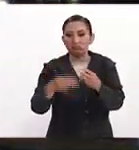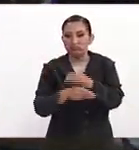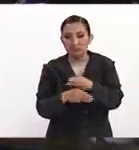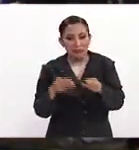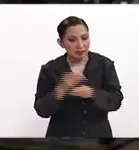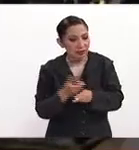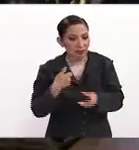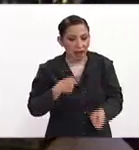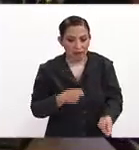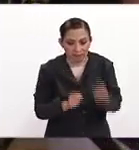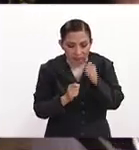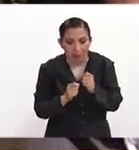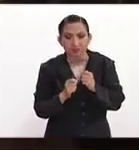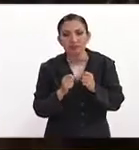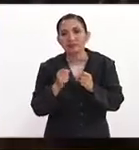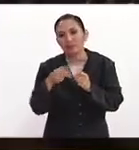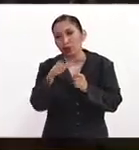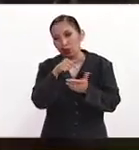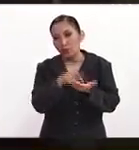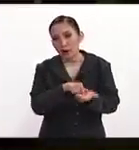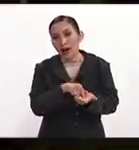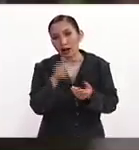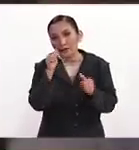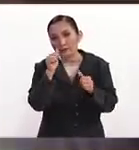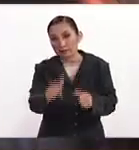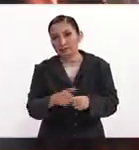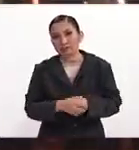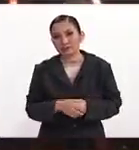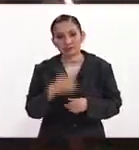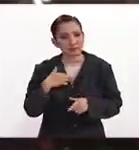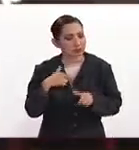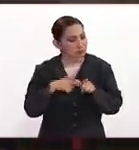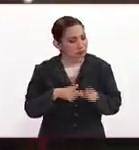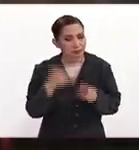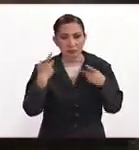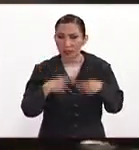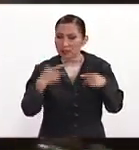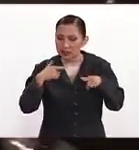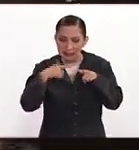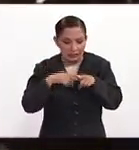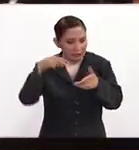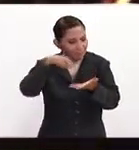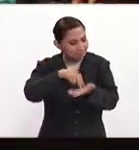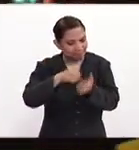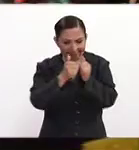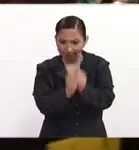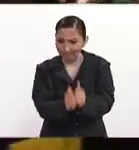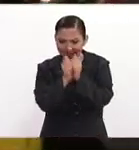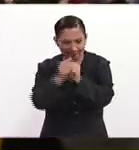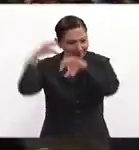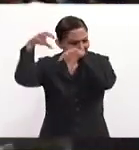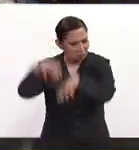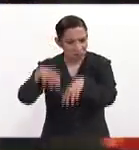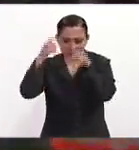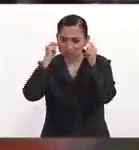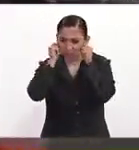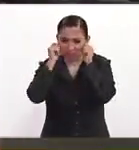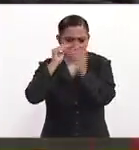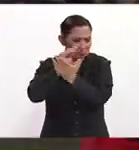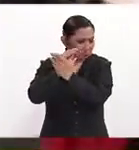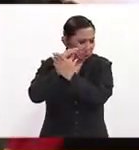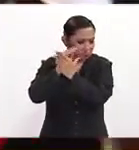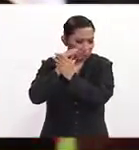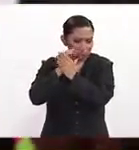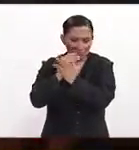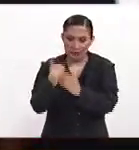tienen diversas en estos lugares de atención. Insisto, no, la gente sigue estando ahí a pesar del aguacero. La interesa